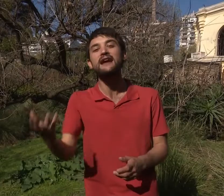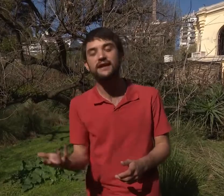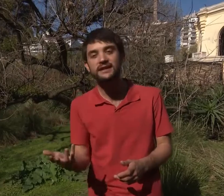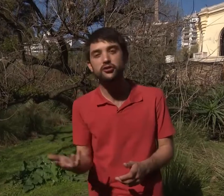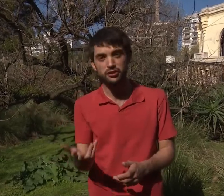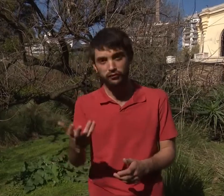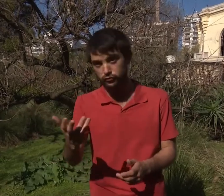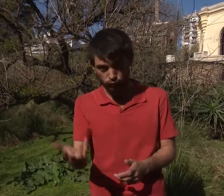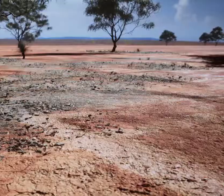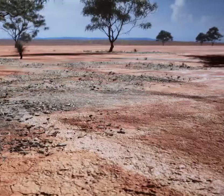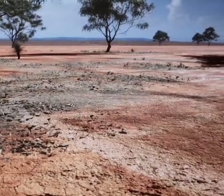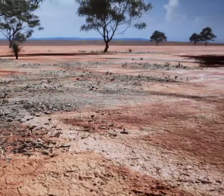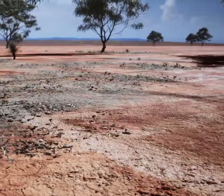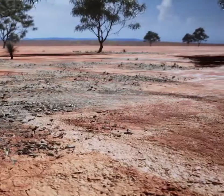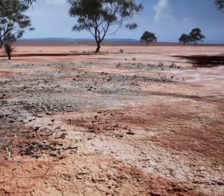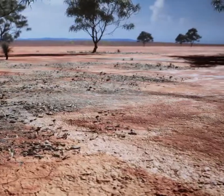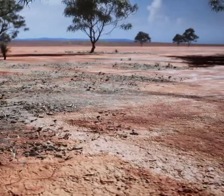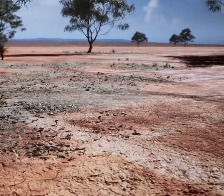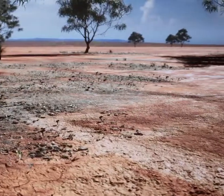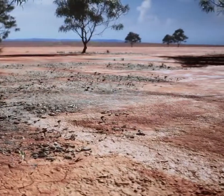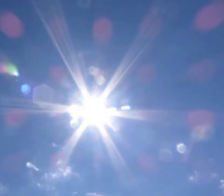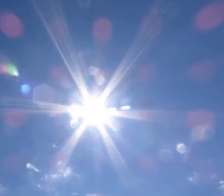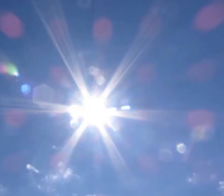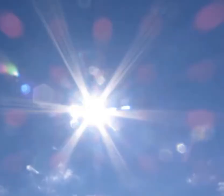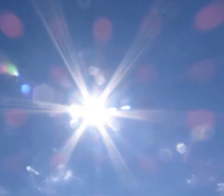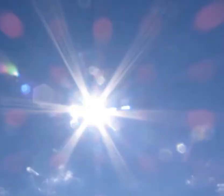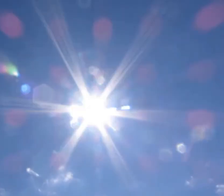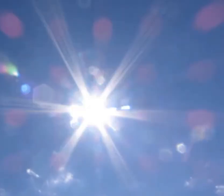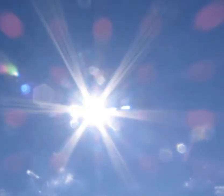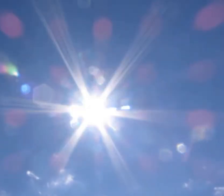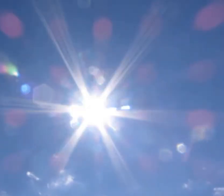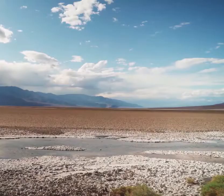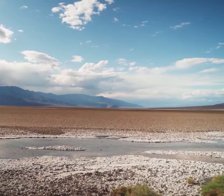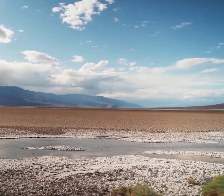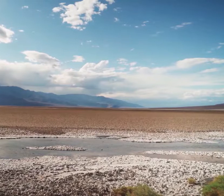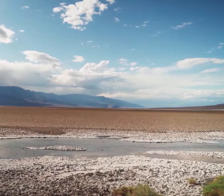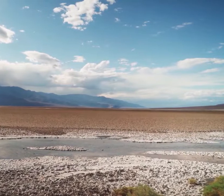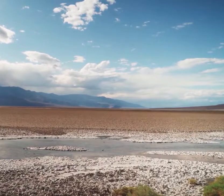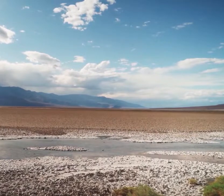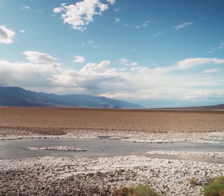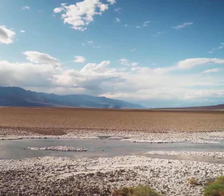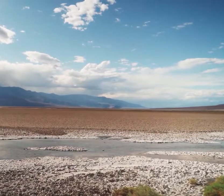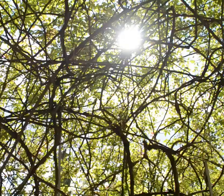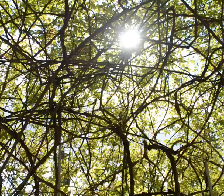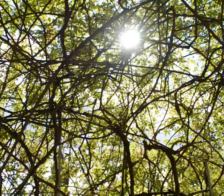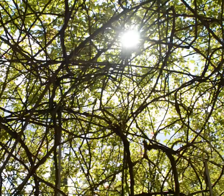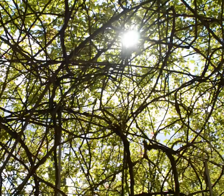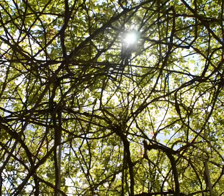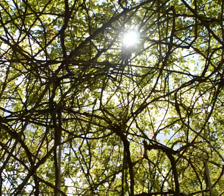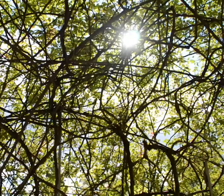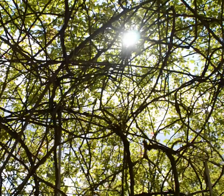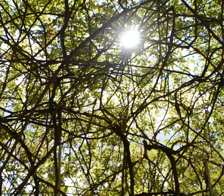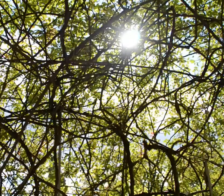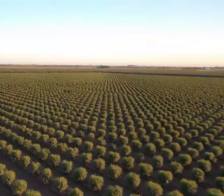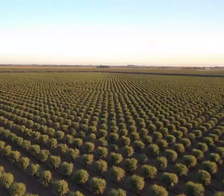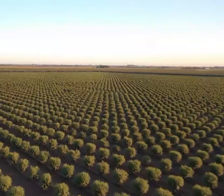se verán afectados en un futuro, porque la variabilidad climática que provoca el cambio climático, valga la redundancia, predispone